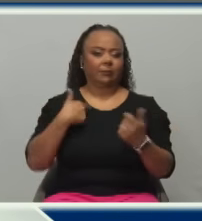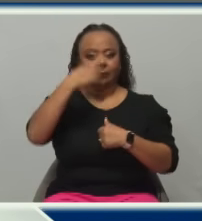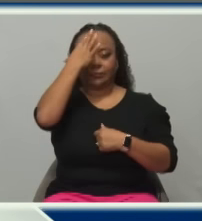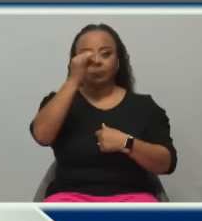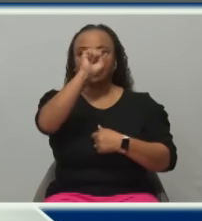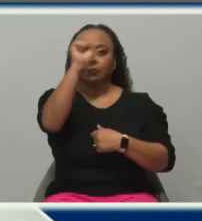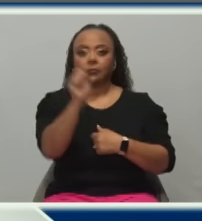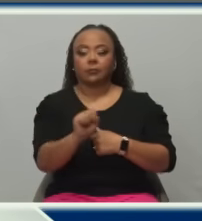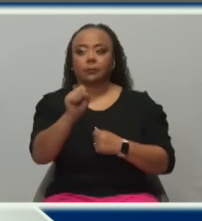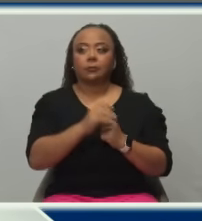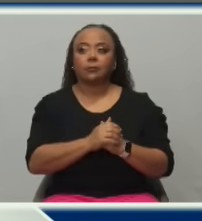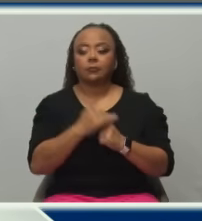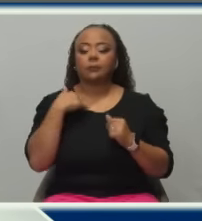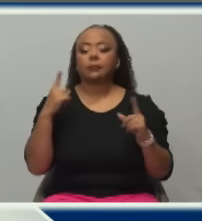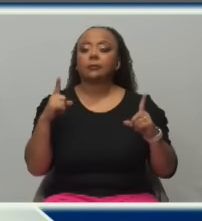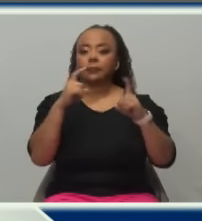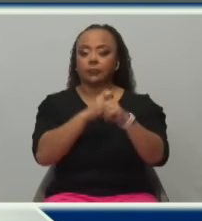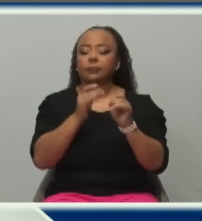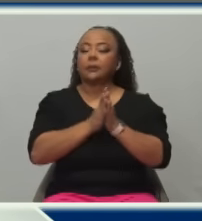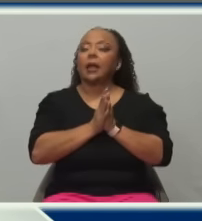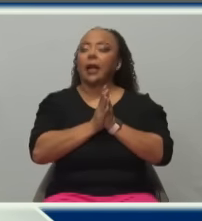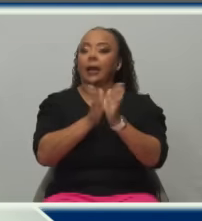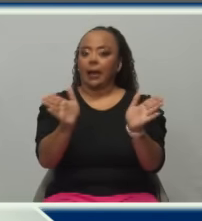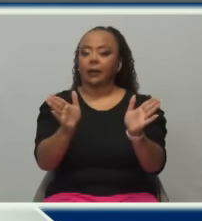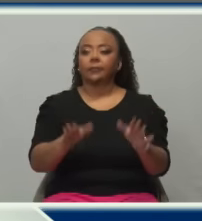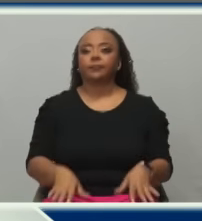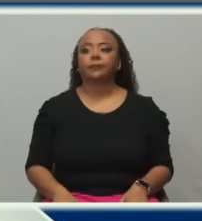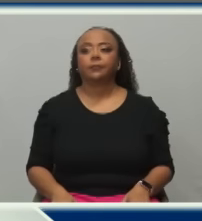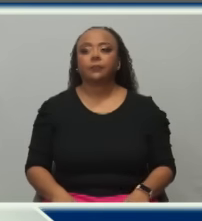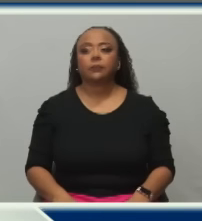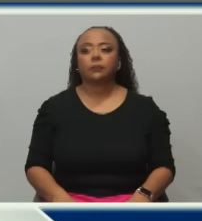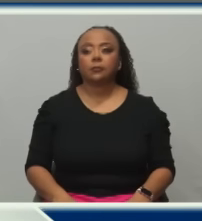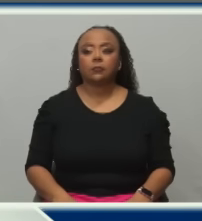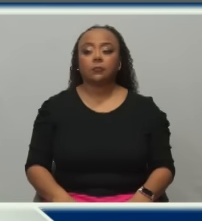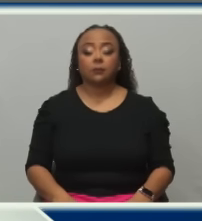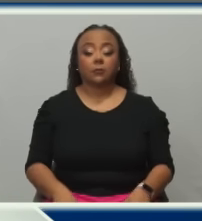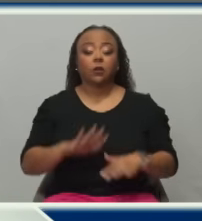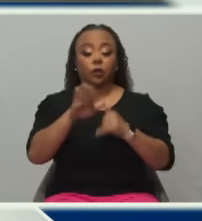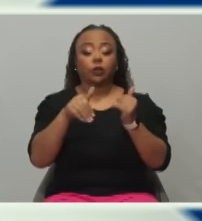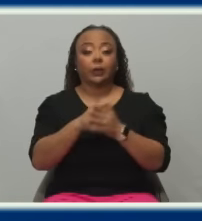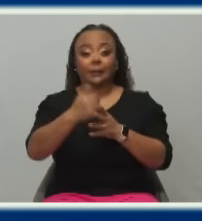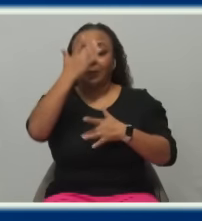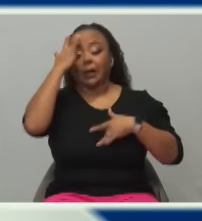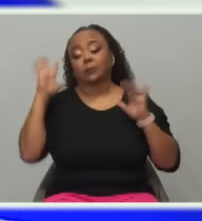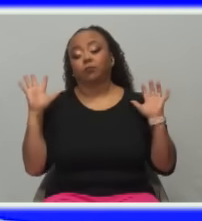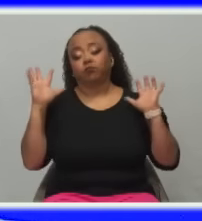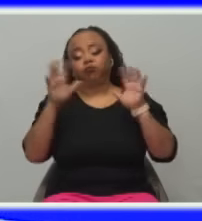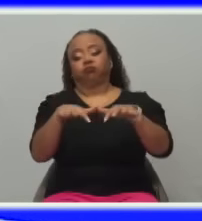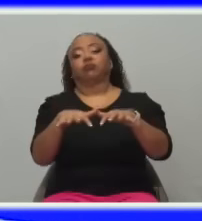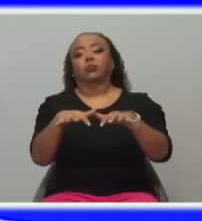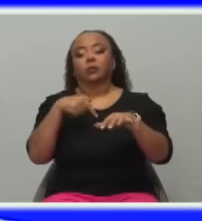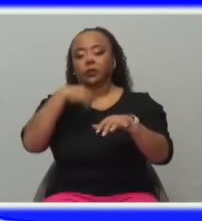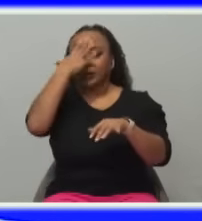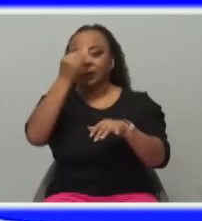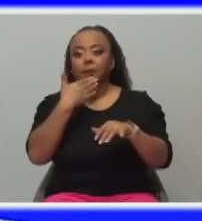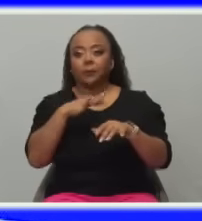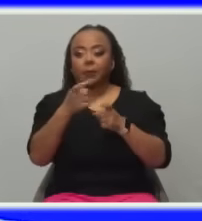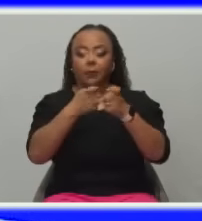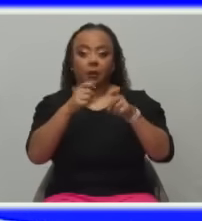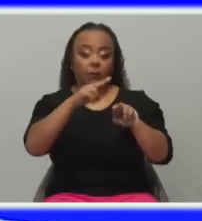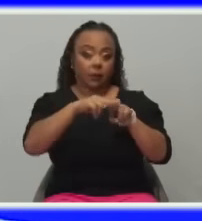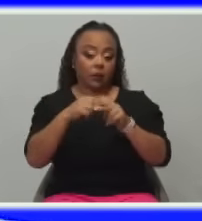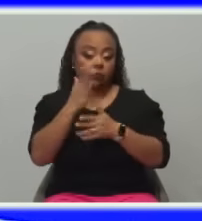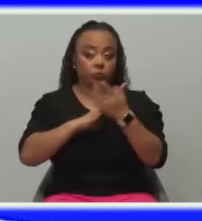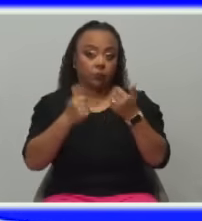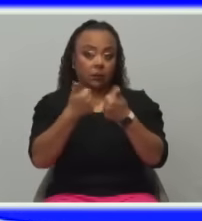prisa tiene una complicación general cuando como cuando te caen todas las plagas porque creo que creo que hay un mal manejo del banquillo de